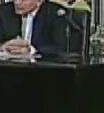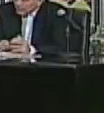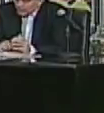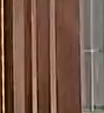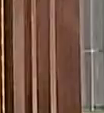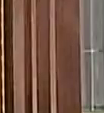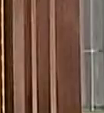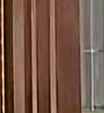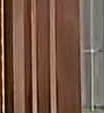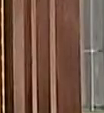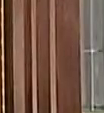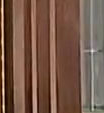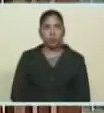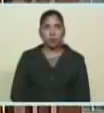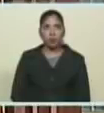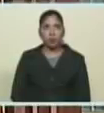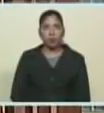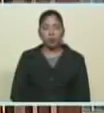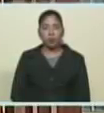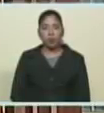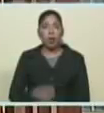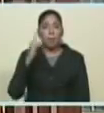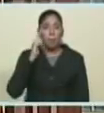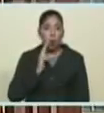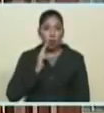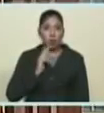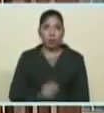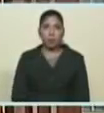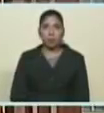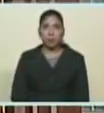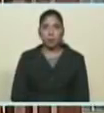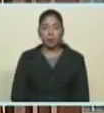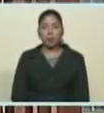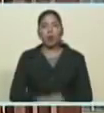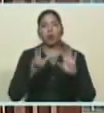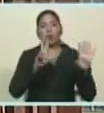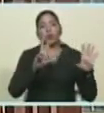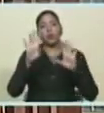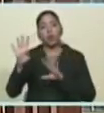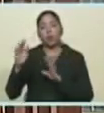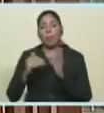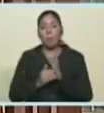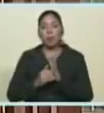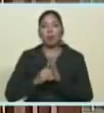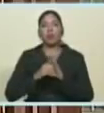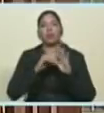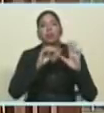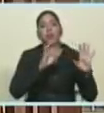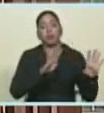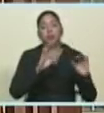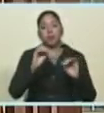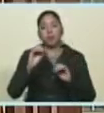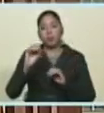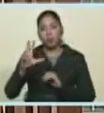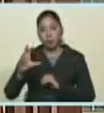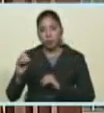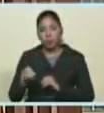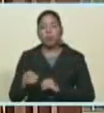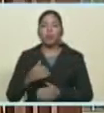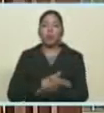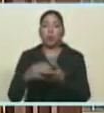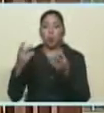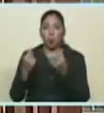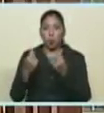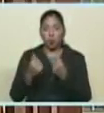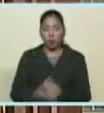bolívares gobernación. Bolívar, 89.930 millones de bolívares,